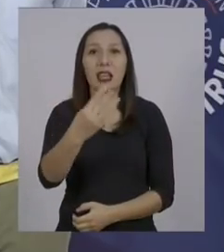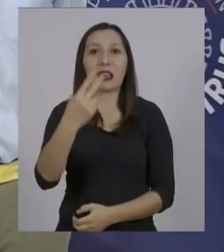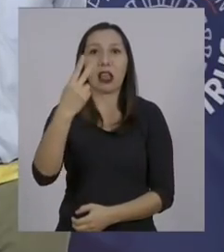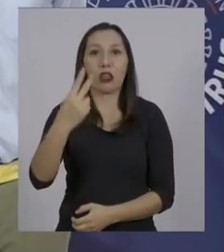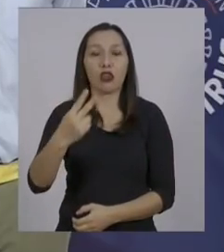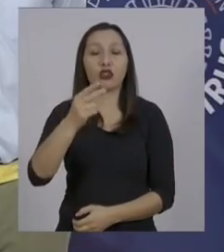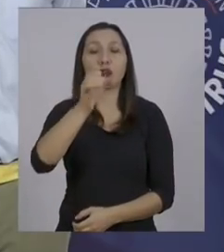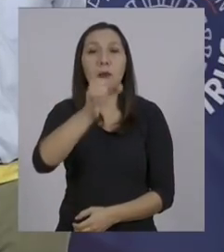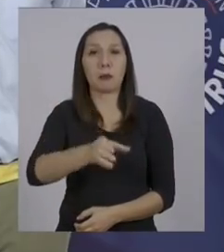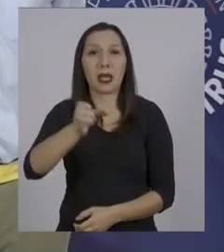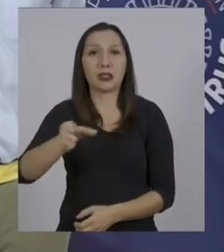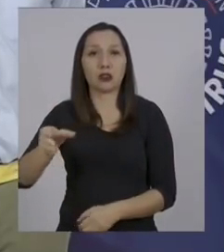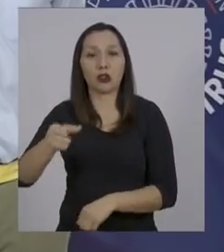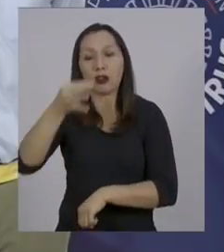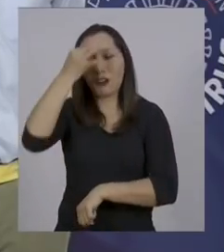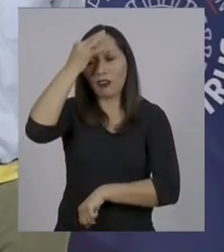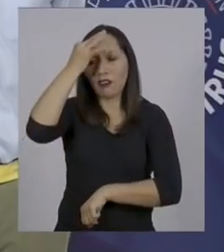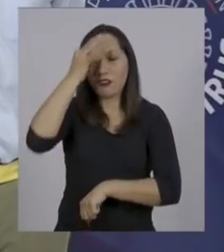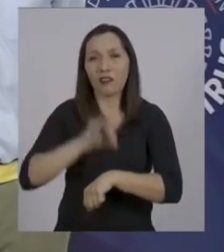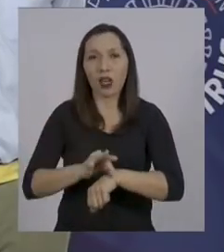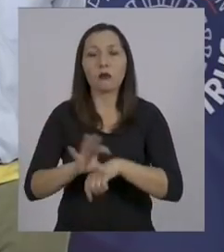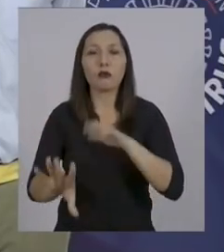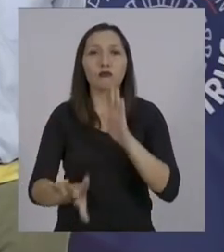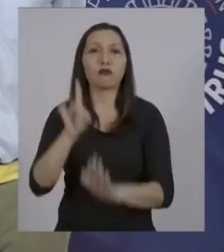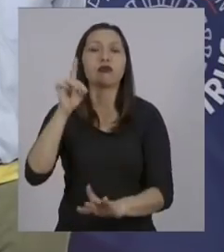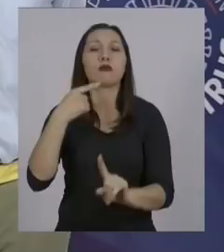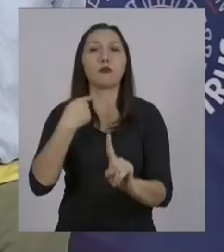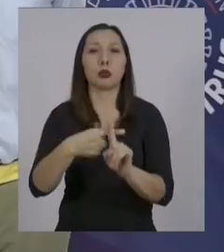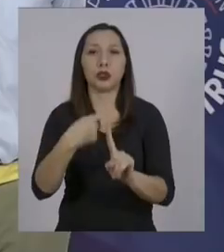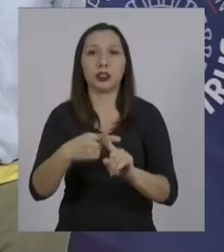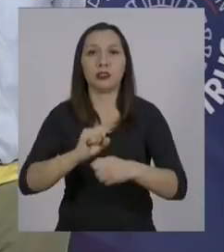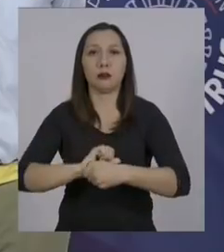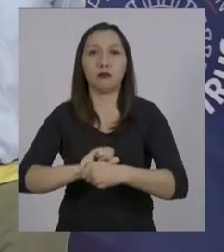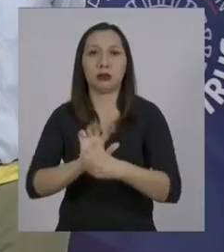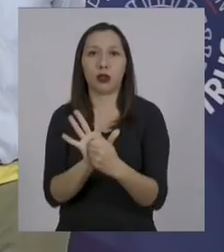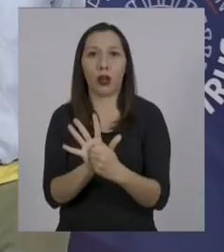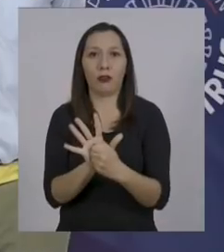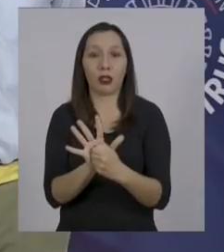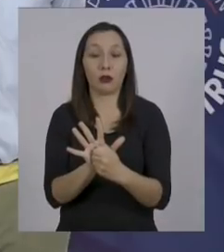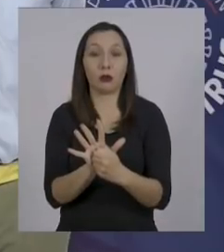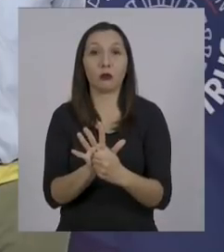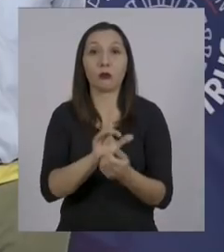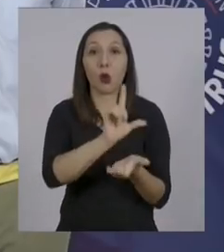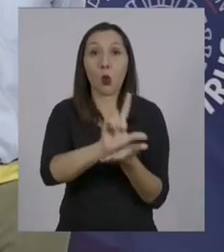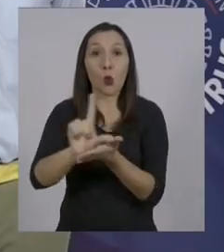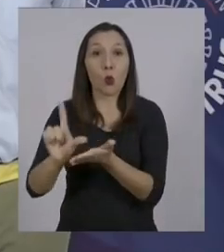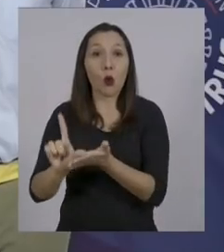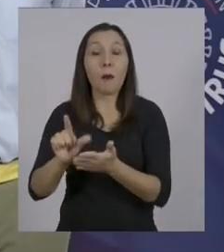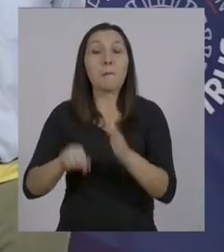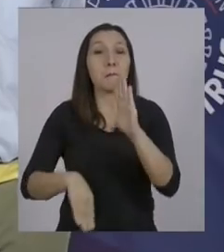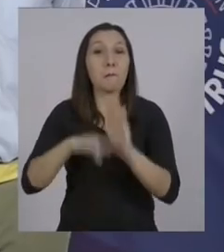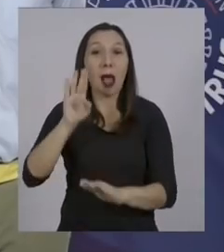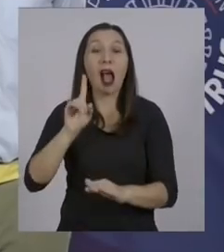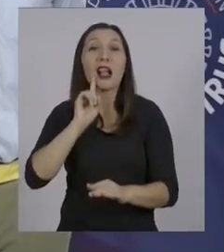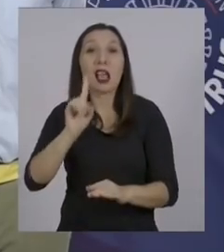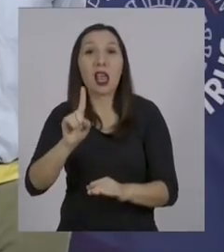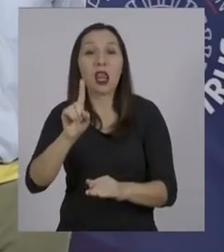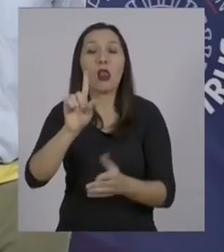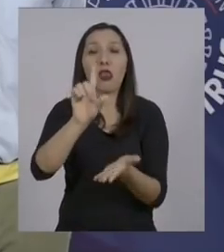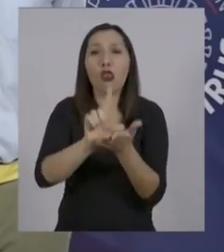632 pacientes testeados positivos. Los lugares de mayor